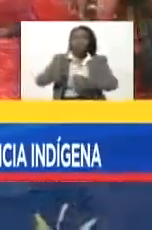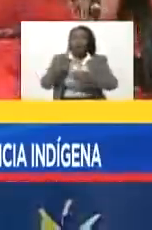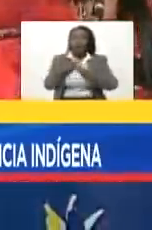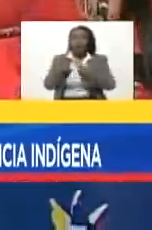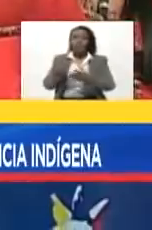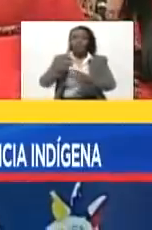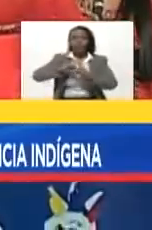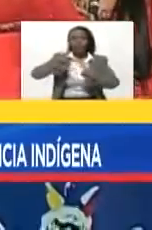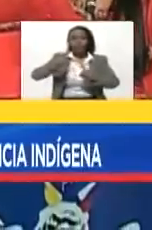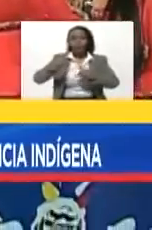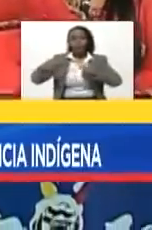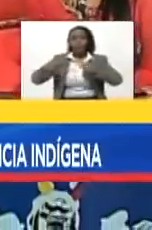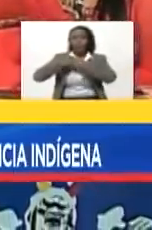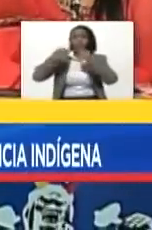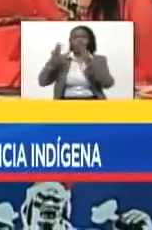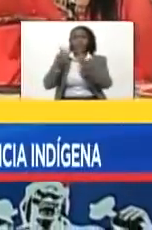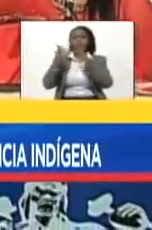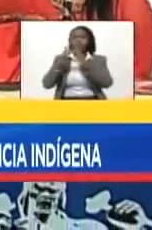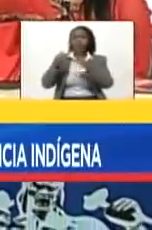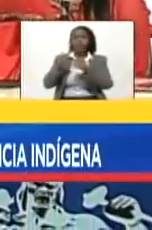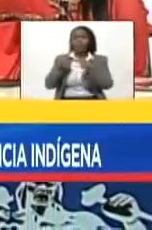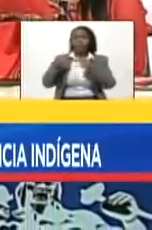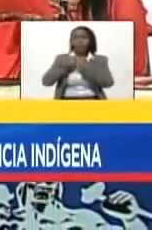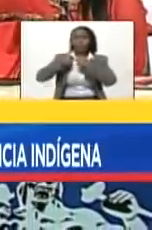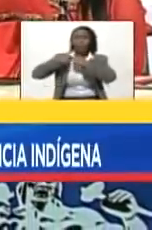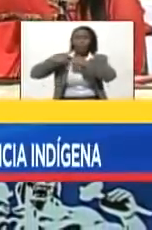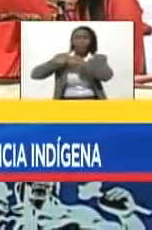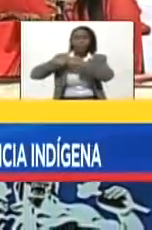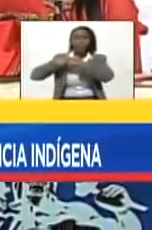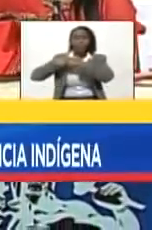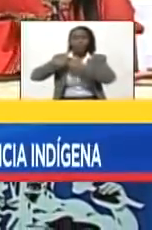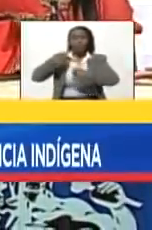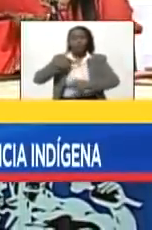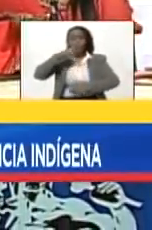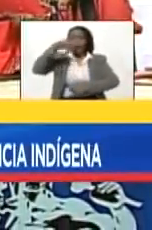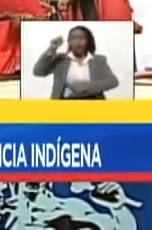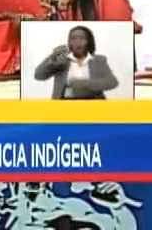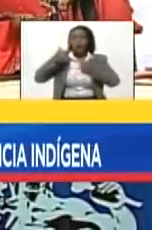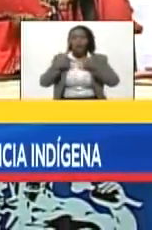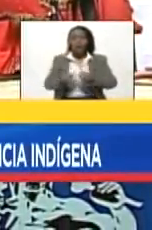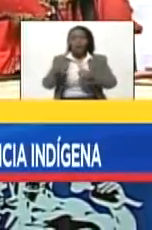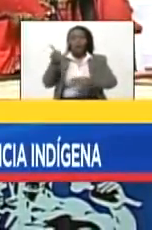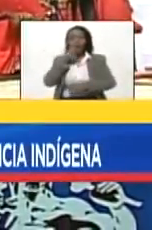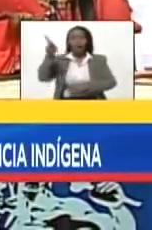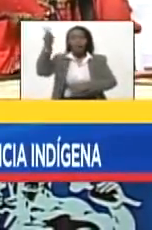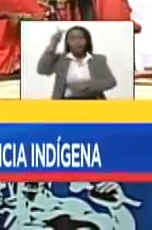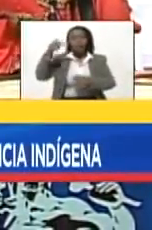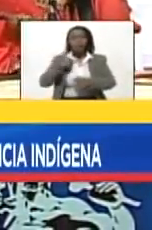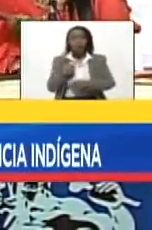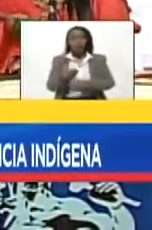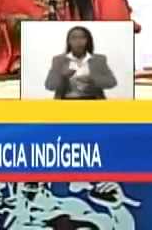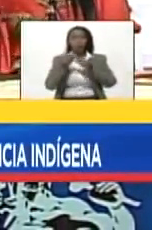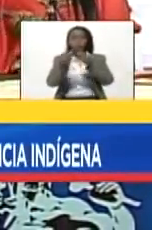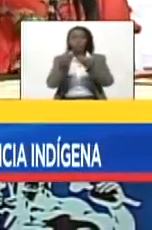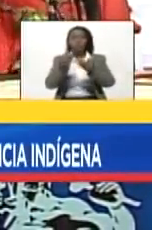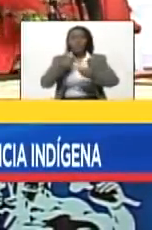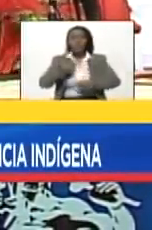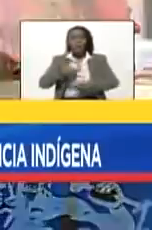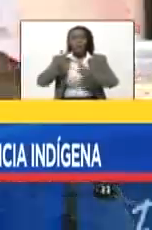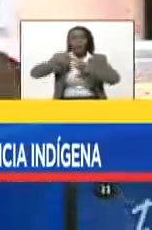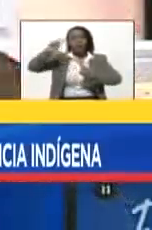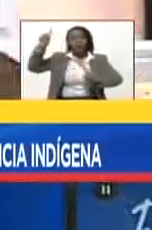energía. Yo, Maduro y Dios Brazo Duro, hijo de Guaycaipuro, te doy mi energía.